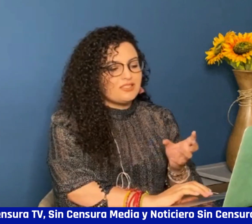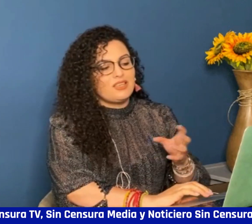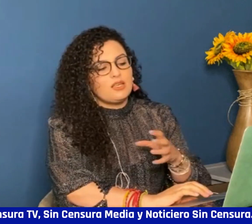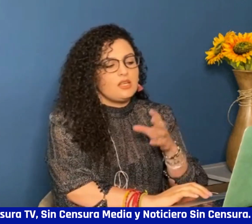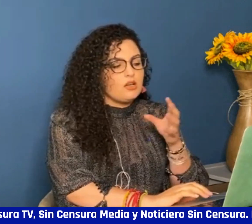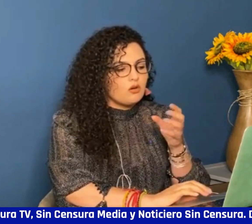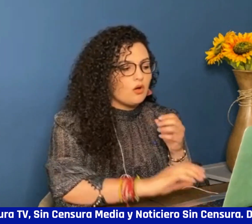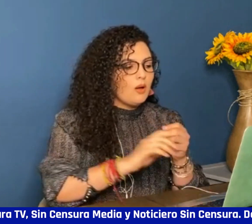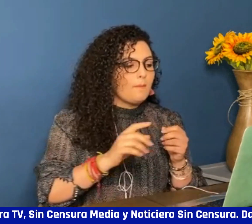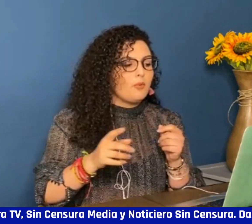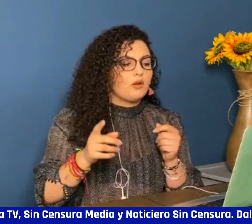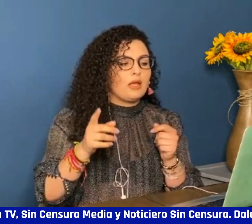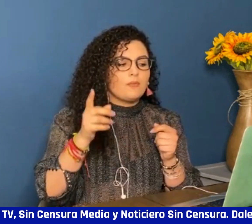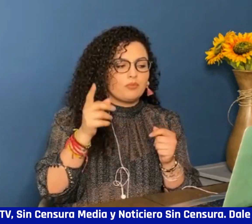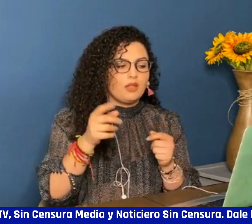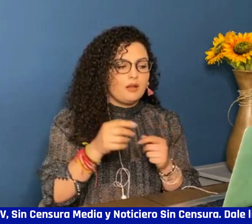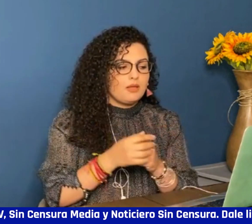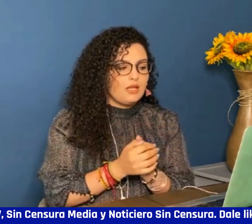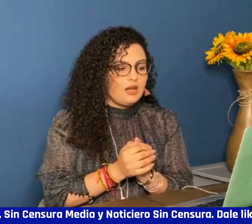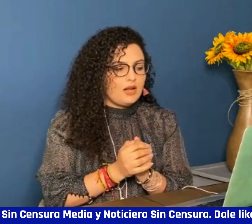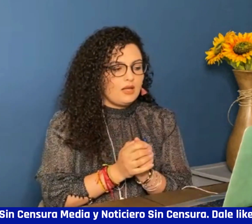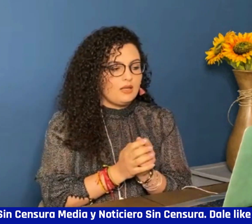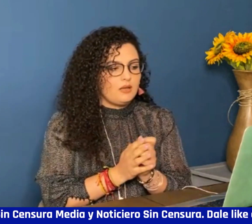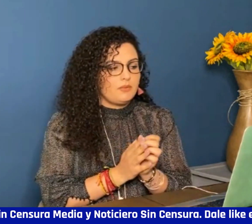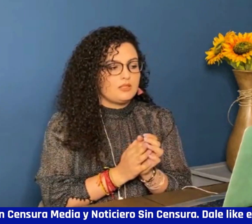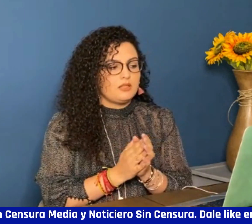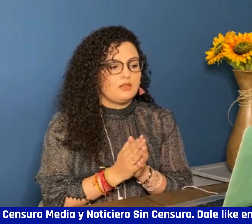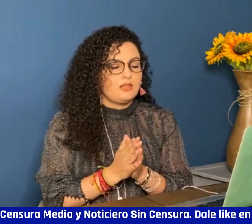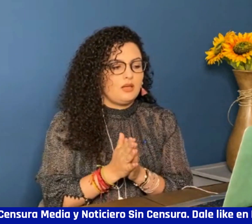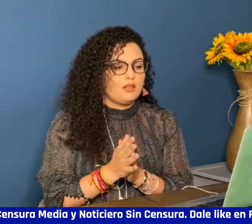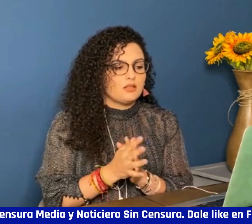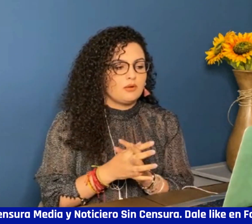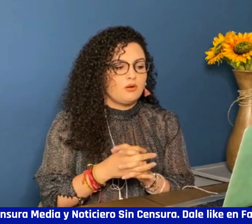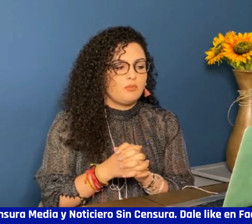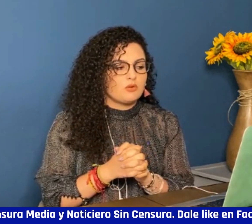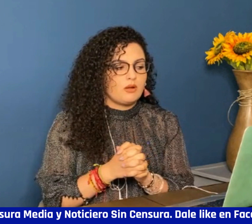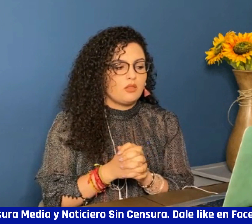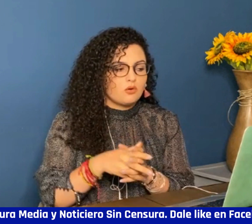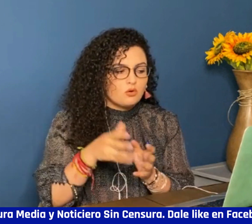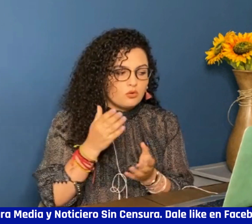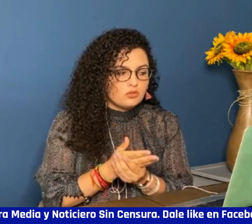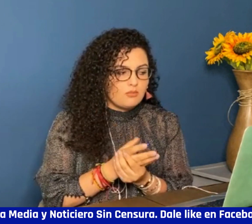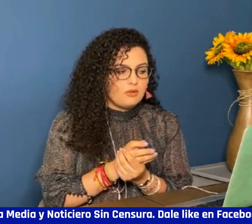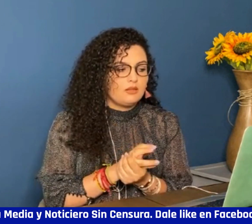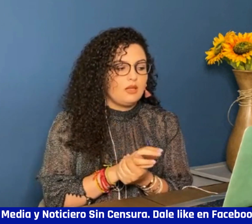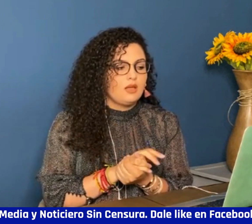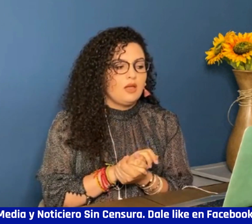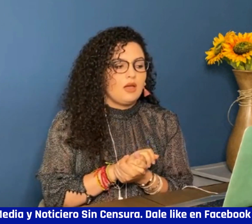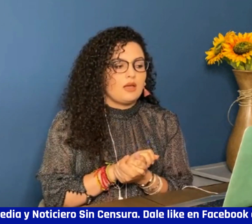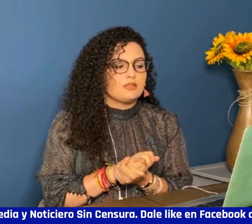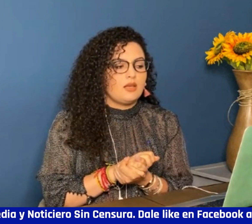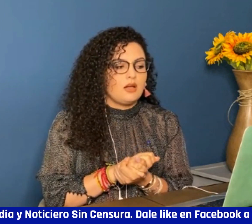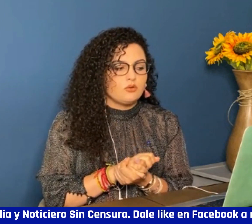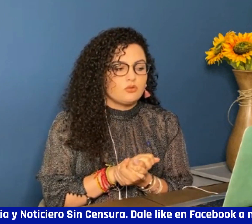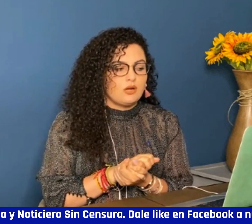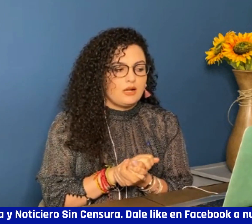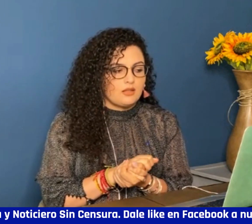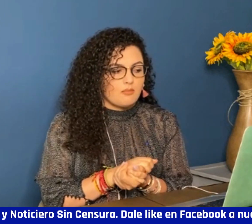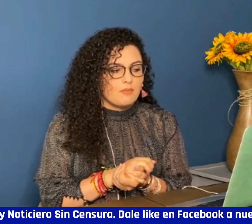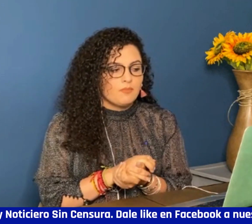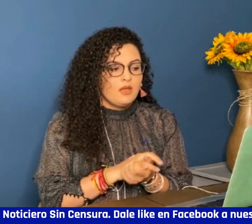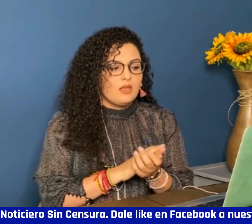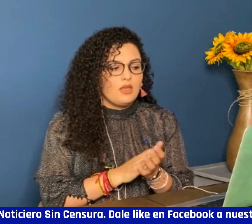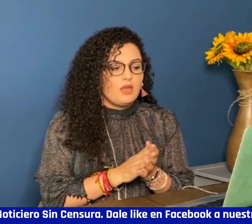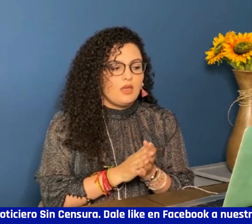querido David, y sí y no, porque en la mañanera el presidente Andrés Manuel López Obrador justamente hace alusión